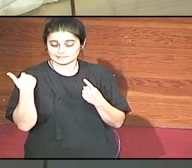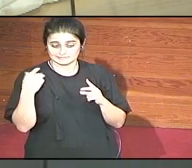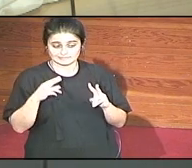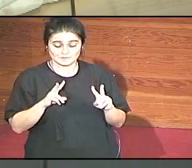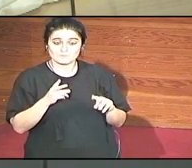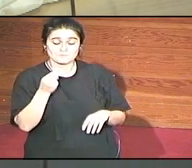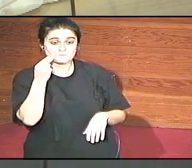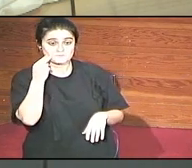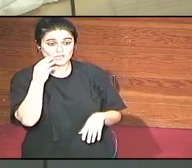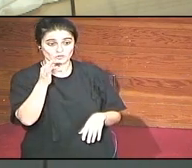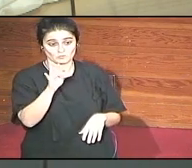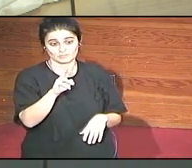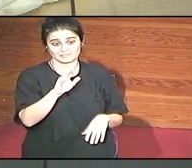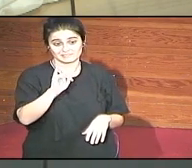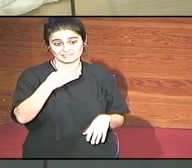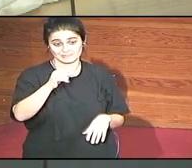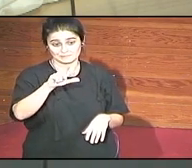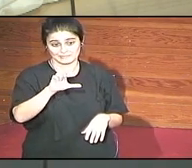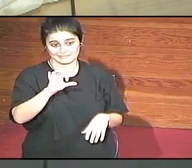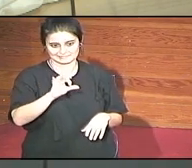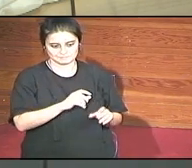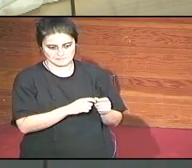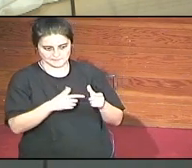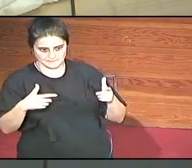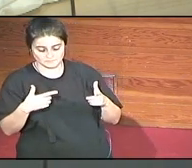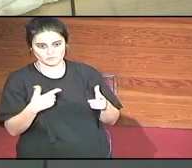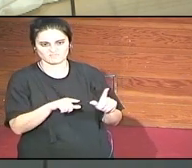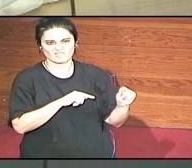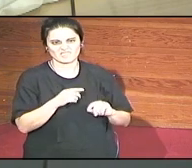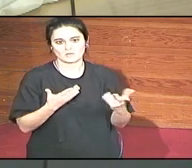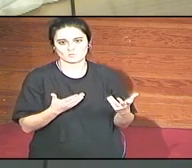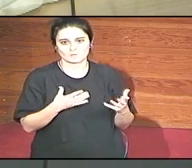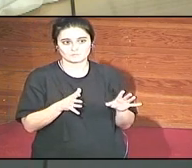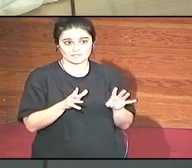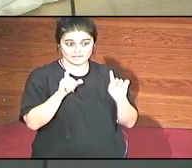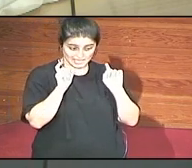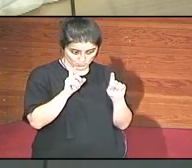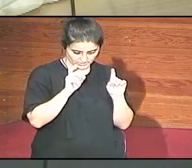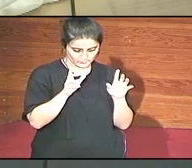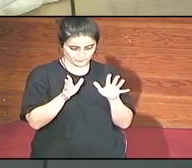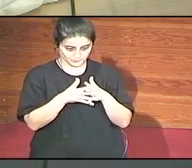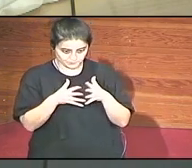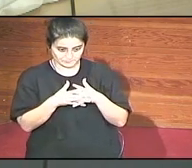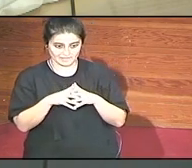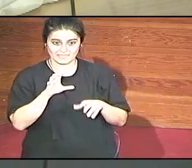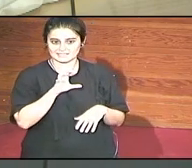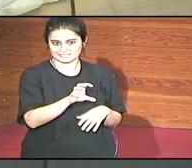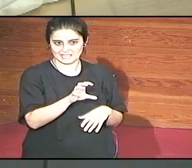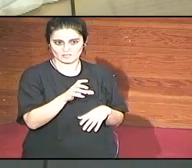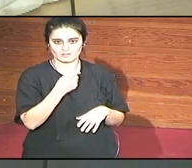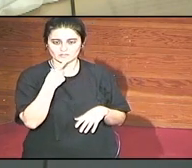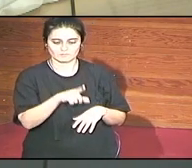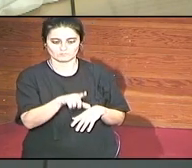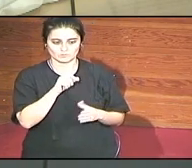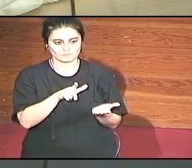ok entonces es decir sobre todo que tanto en educación como en las estructuras de estado se utilicen las lenguas coloniales que son